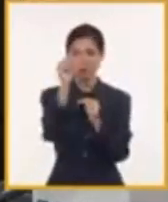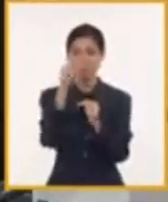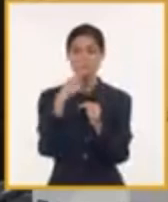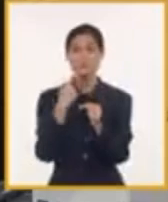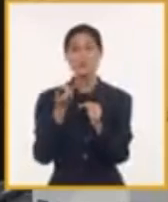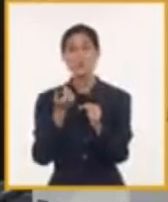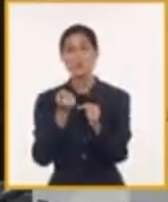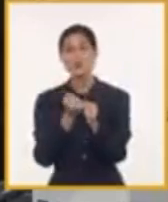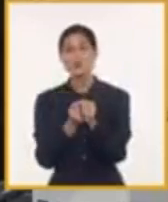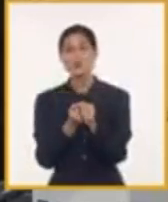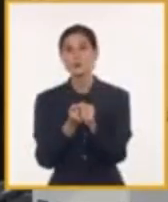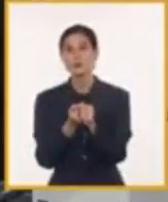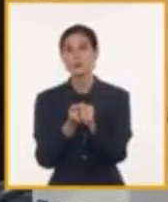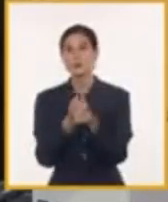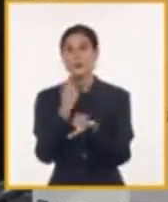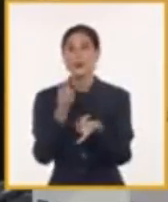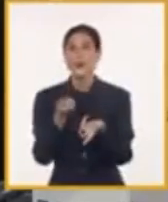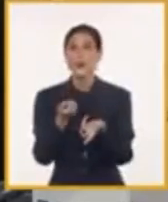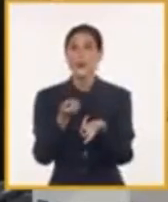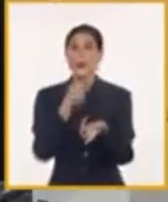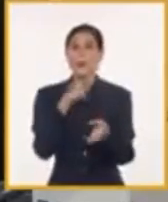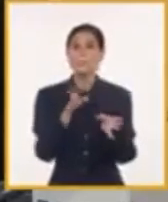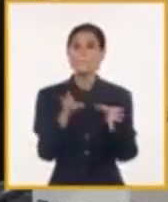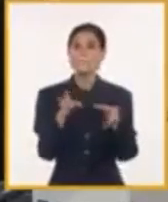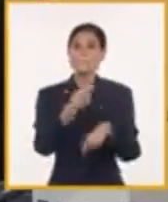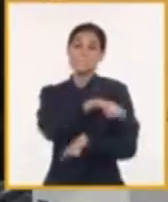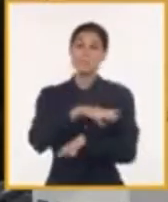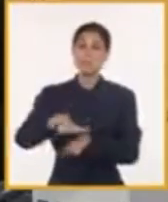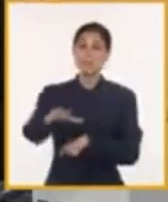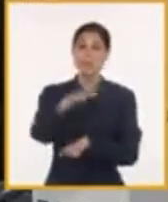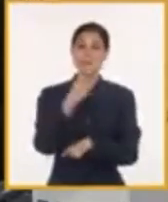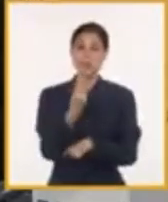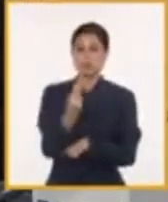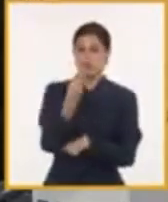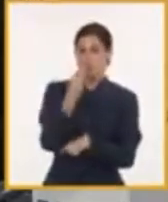población o los diferentes destinos no comen la captura.